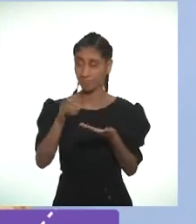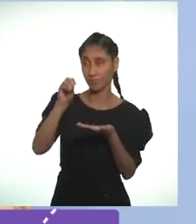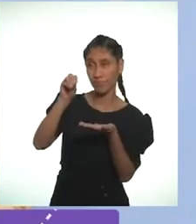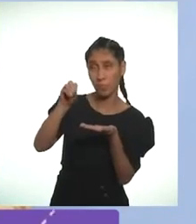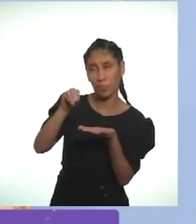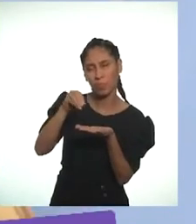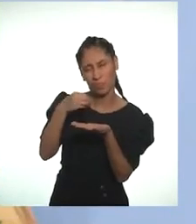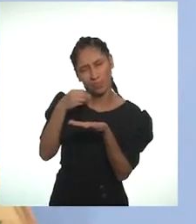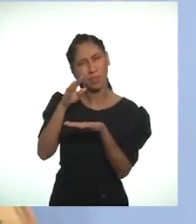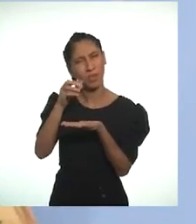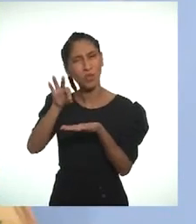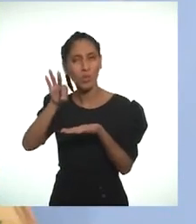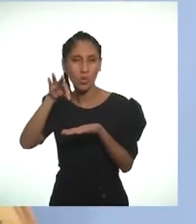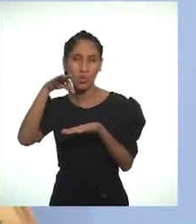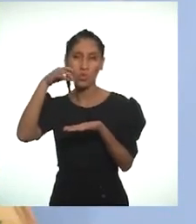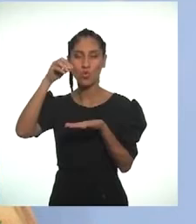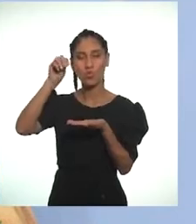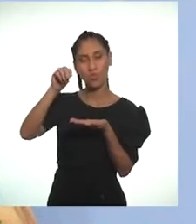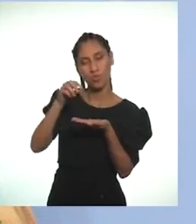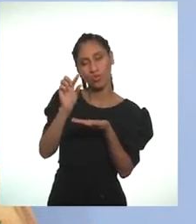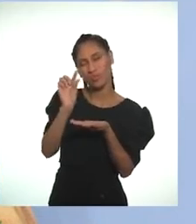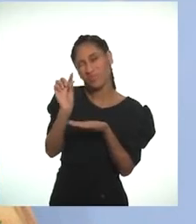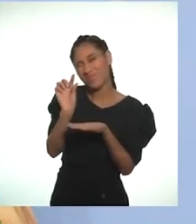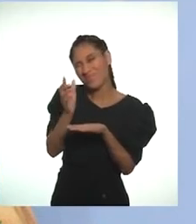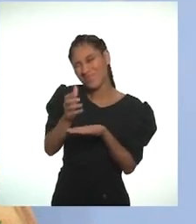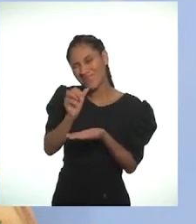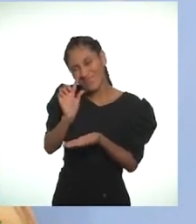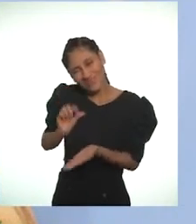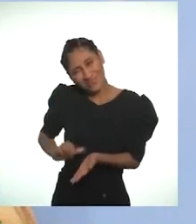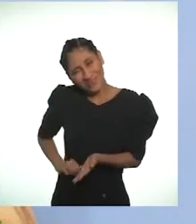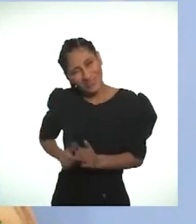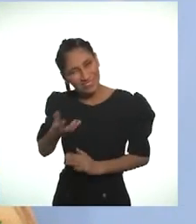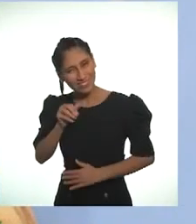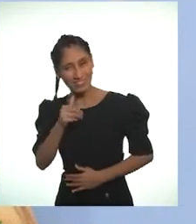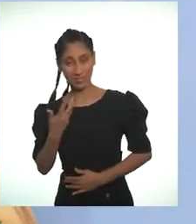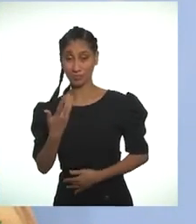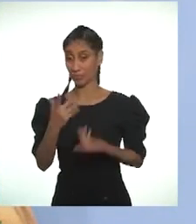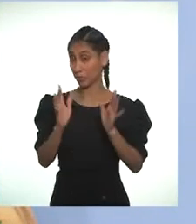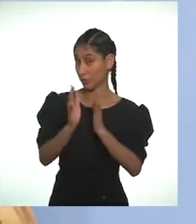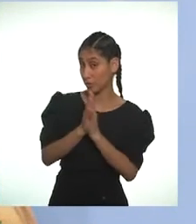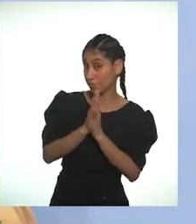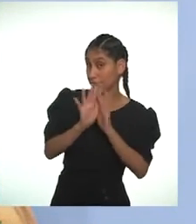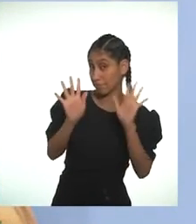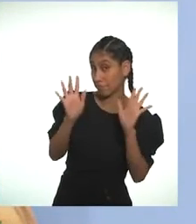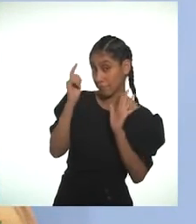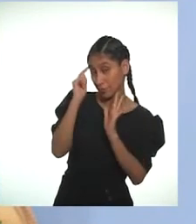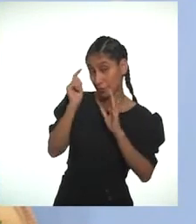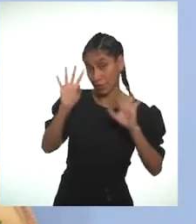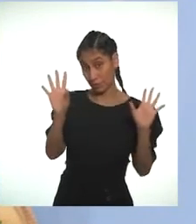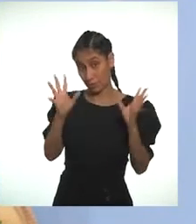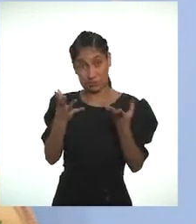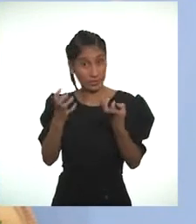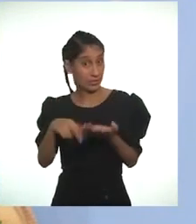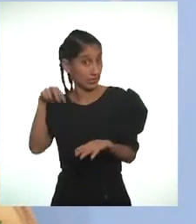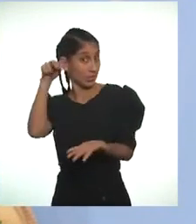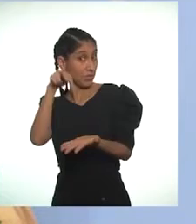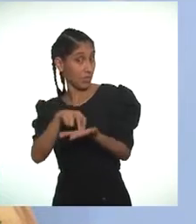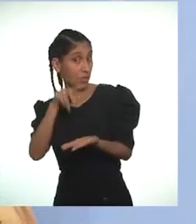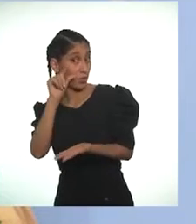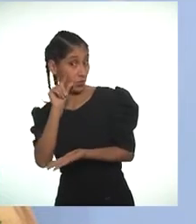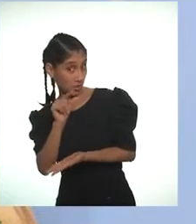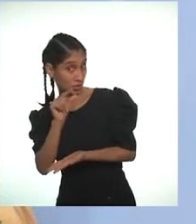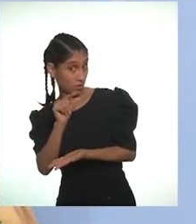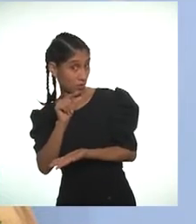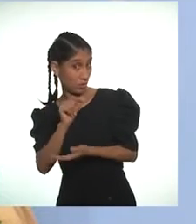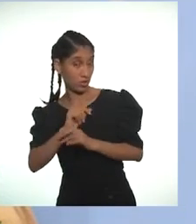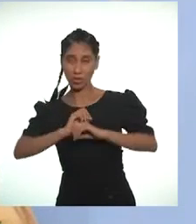Sí, ya un poquito. Solo era un pequeño malestar. Entonces, creo quizá quisieras levantarte un ratito